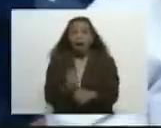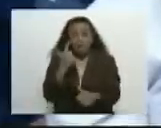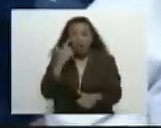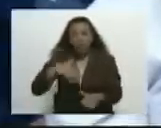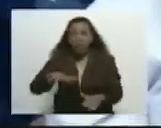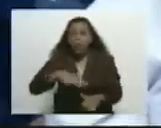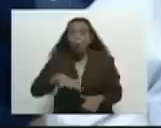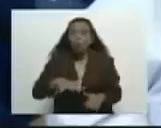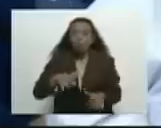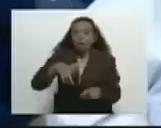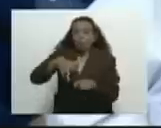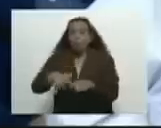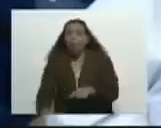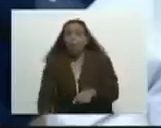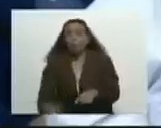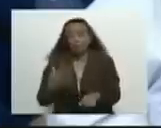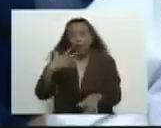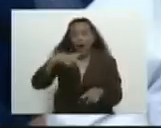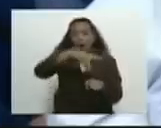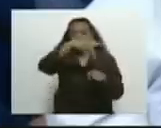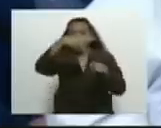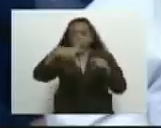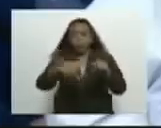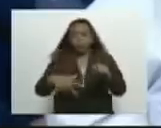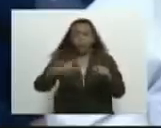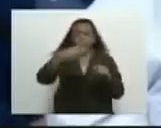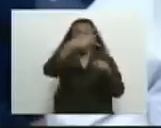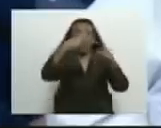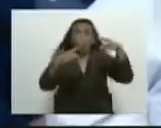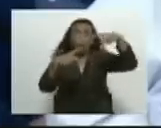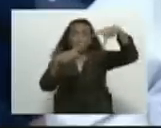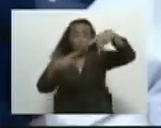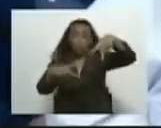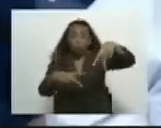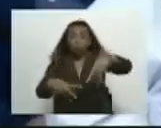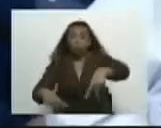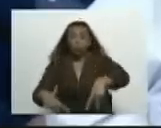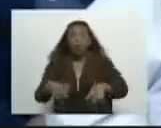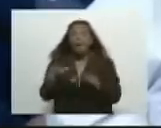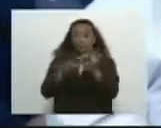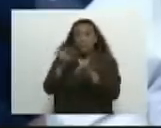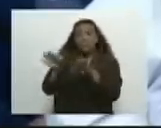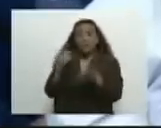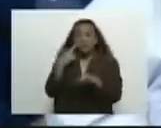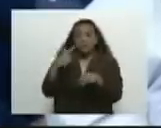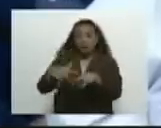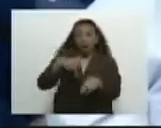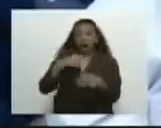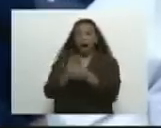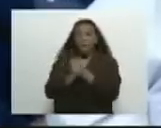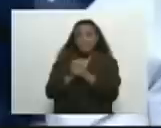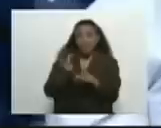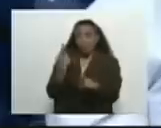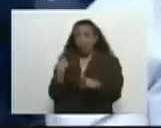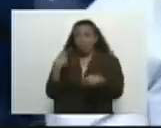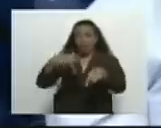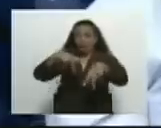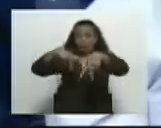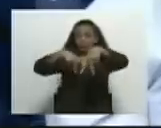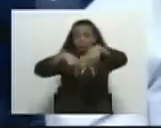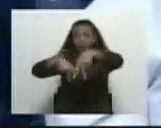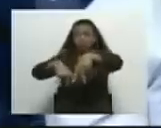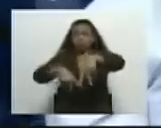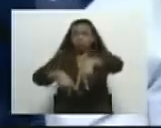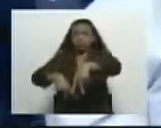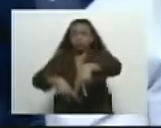identificar ya dónde estaban cayendo. Estos son relatos propios del teniente coronel Sergio Hernández,